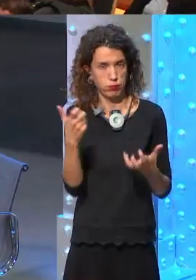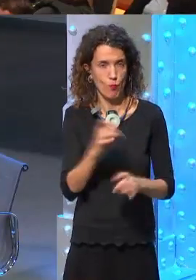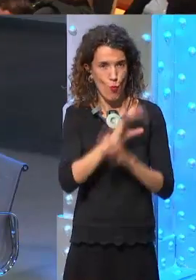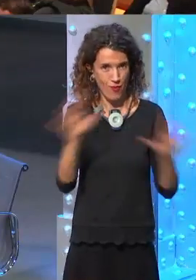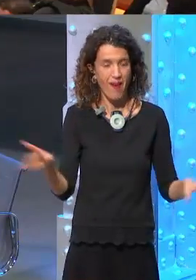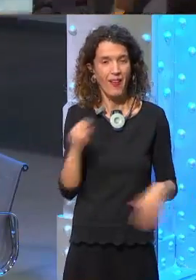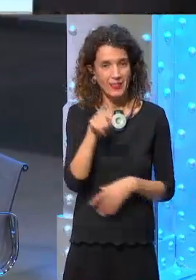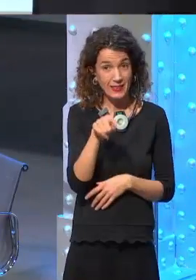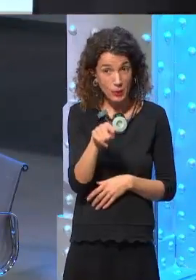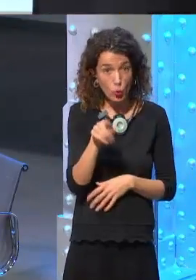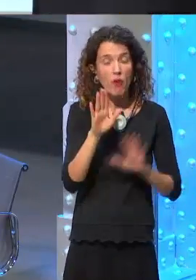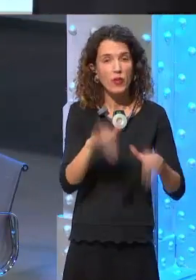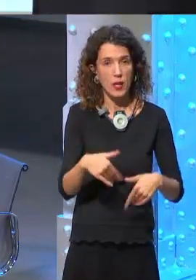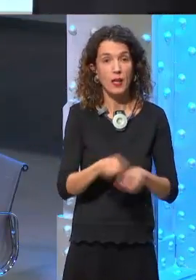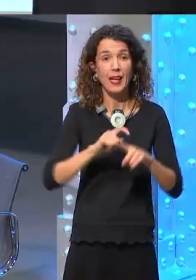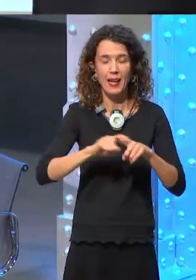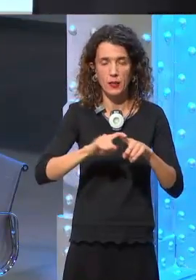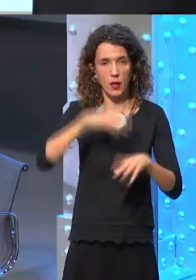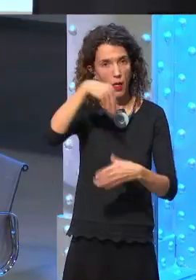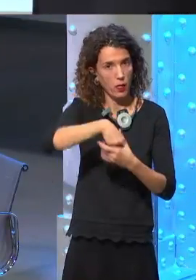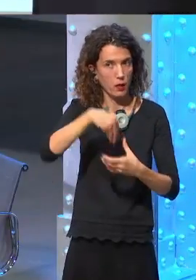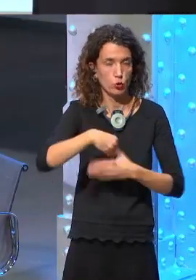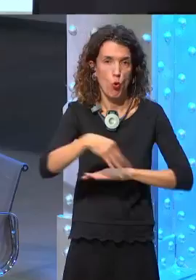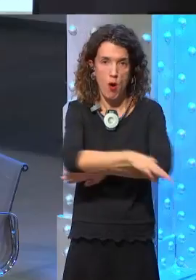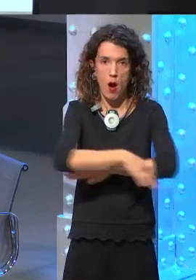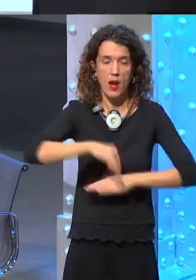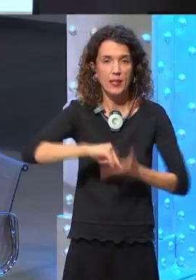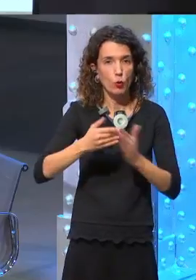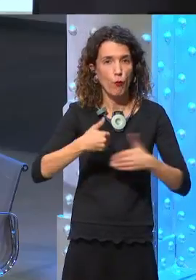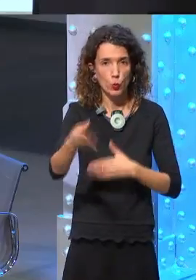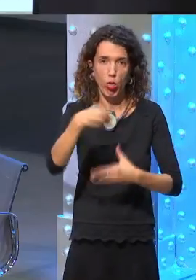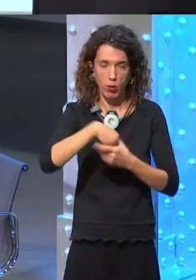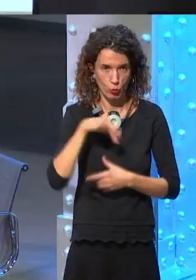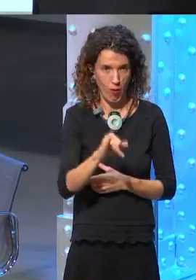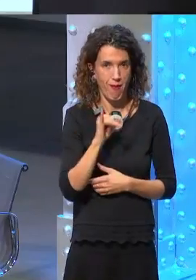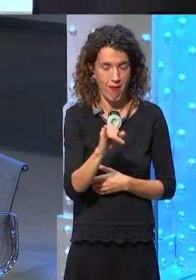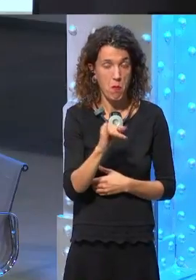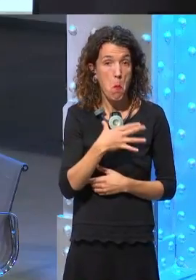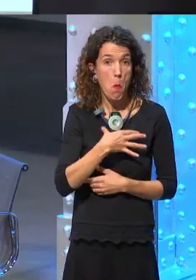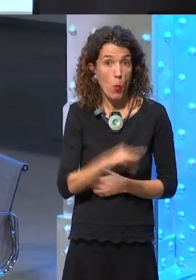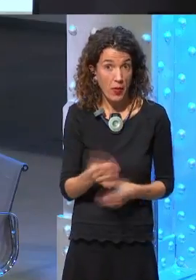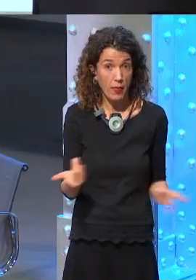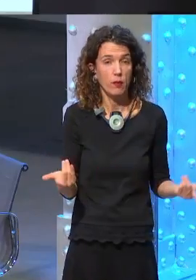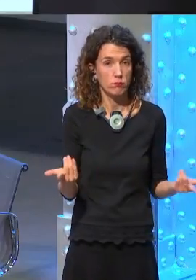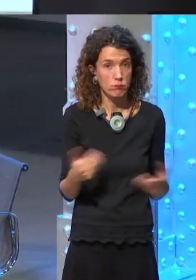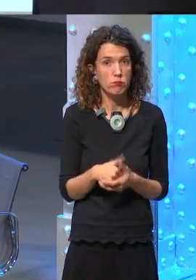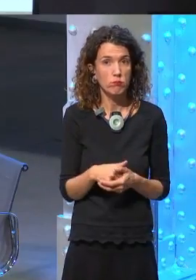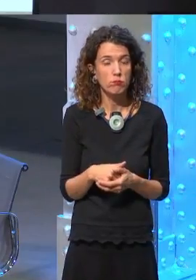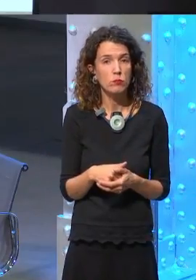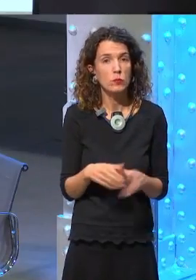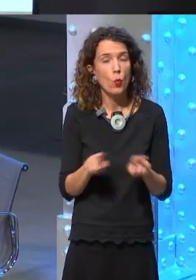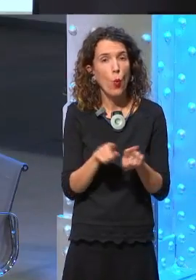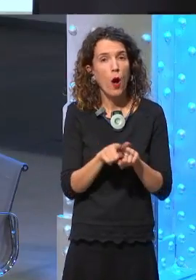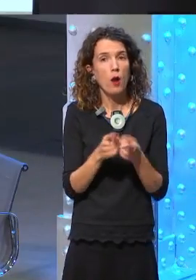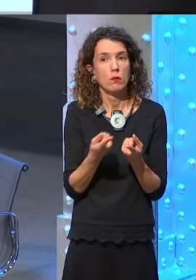se convertirá en una característica importante de la arquitectura del futuro, que tal vez esté